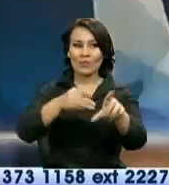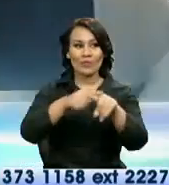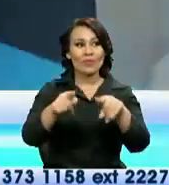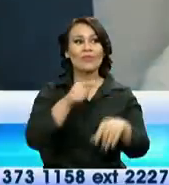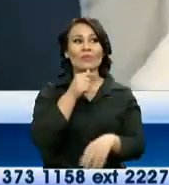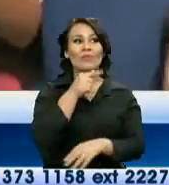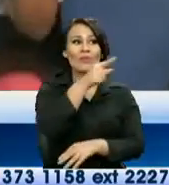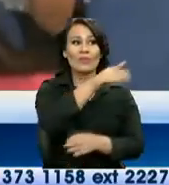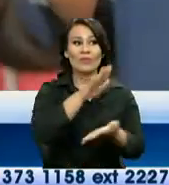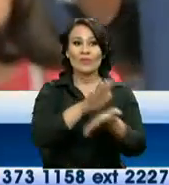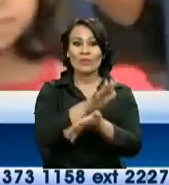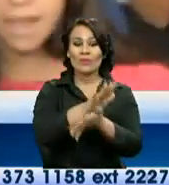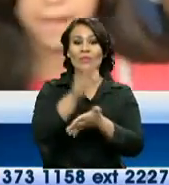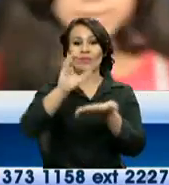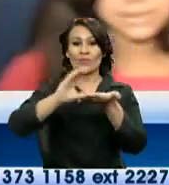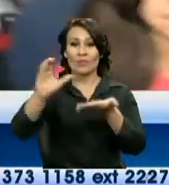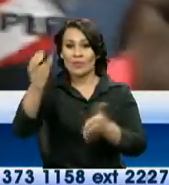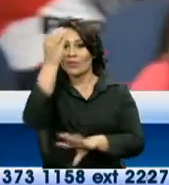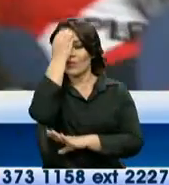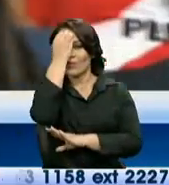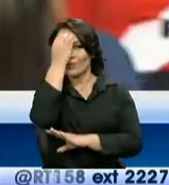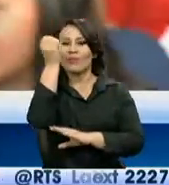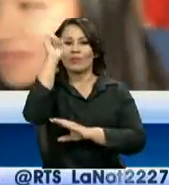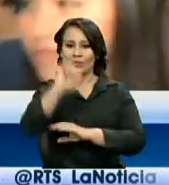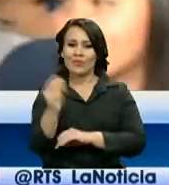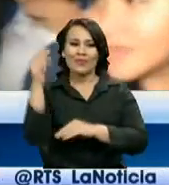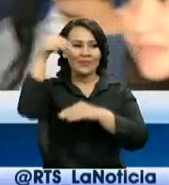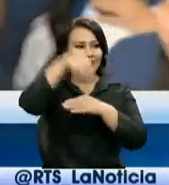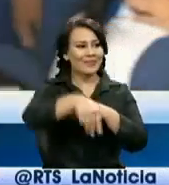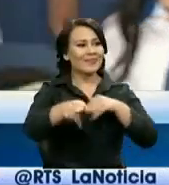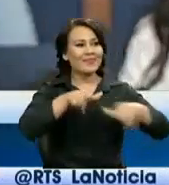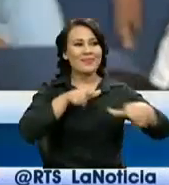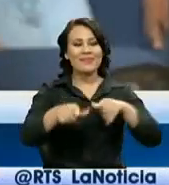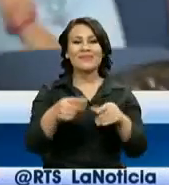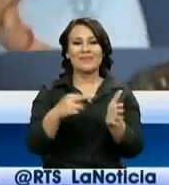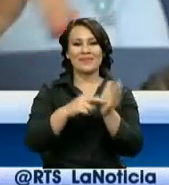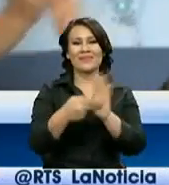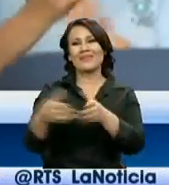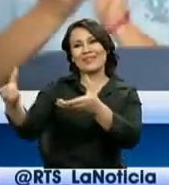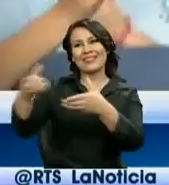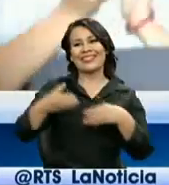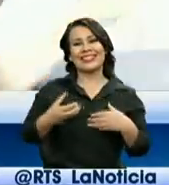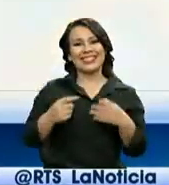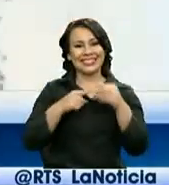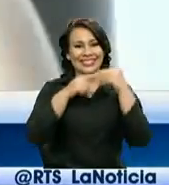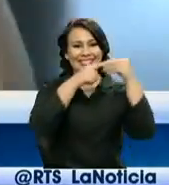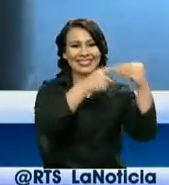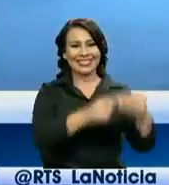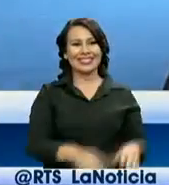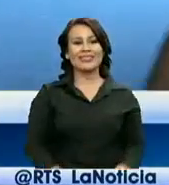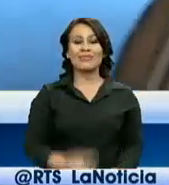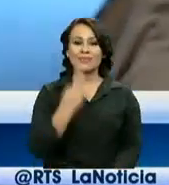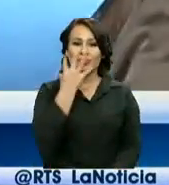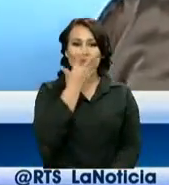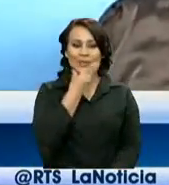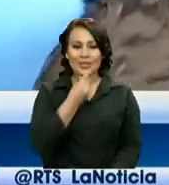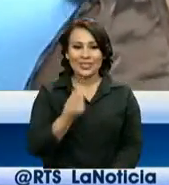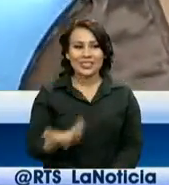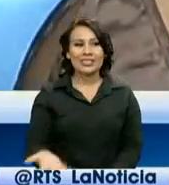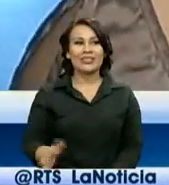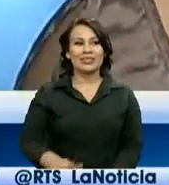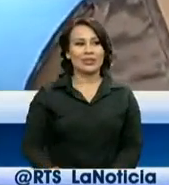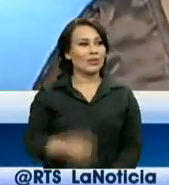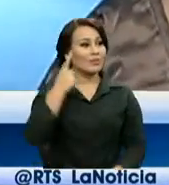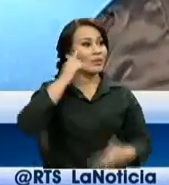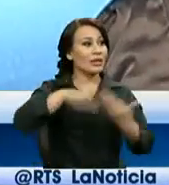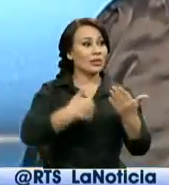como de planteles educativos. Para ellos, este evento fue un regalo muy especial. Bonito, ¿para qué? Para todos